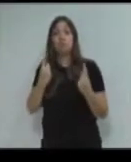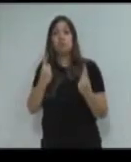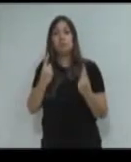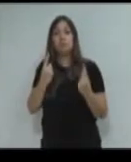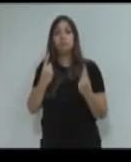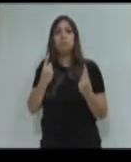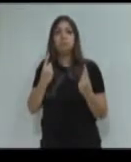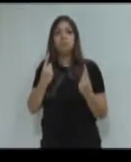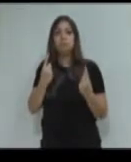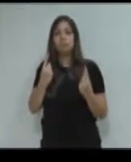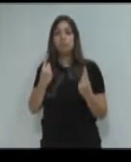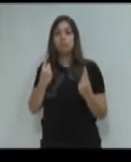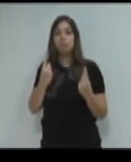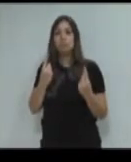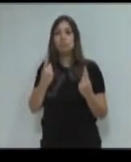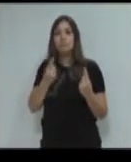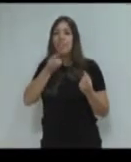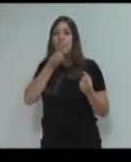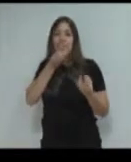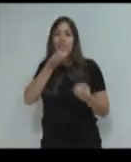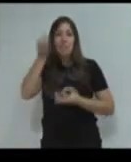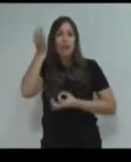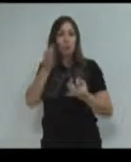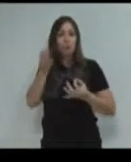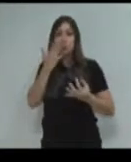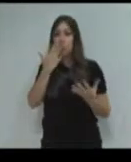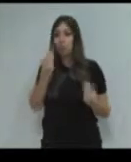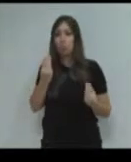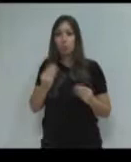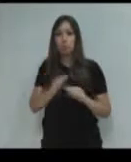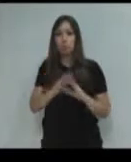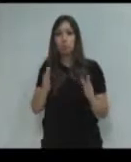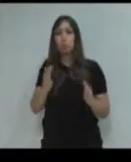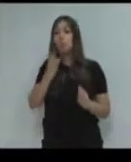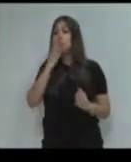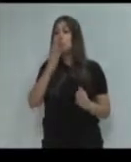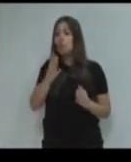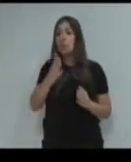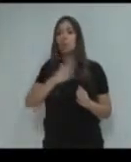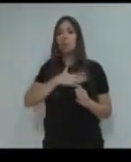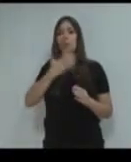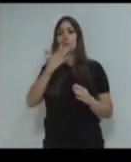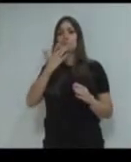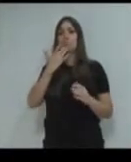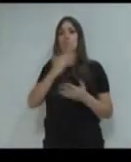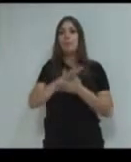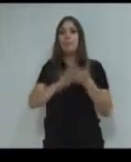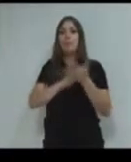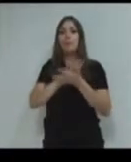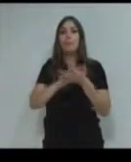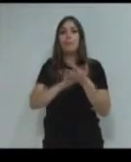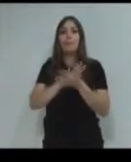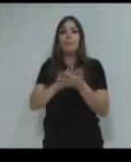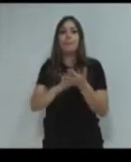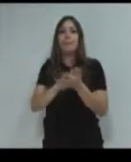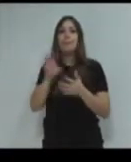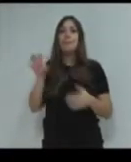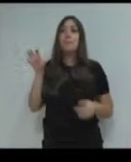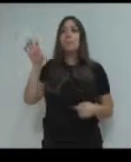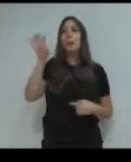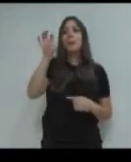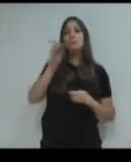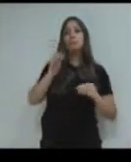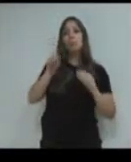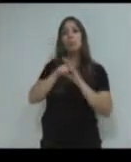pues, que obtienen muchos datos porque realmente te está mostrando a lo mejor evoluciones de diferentes